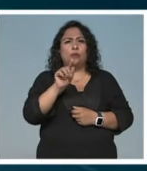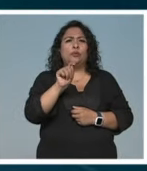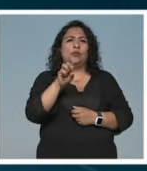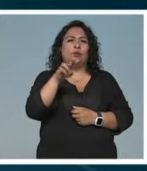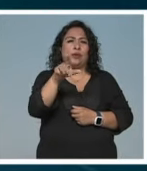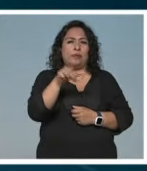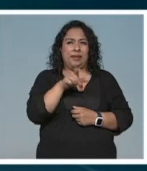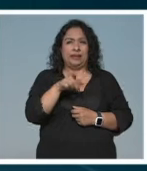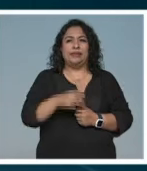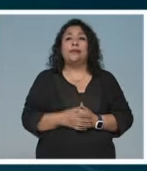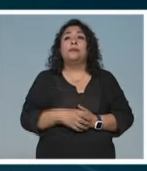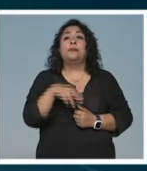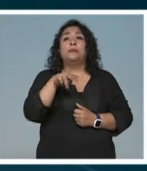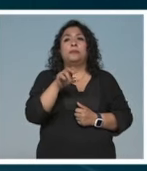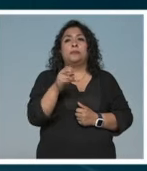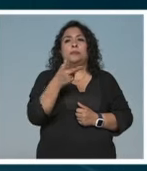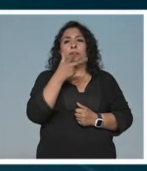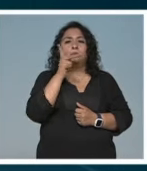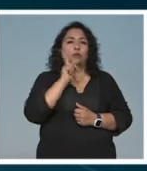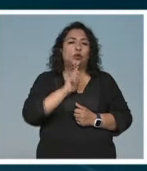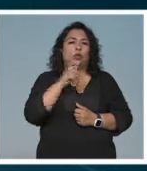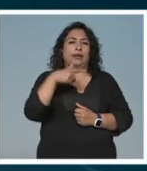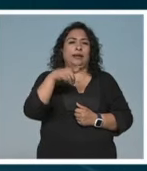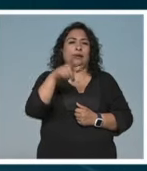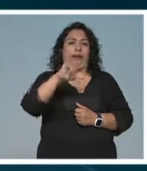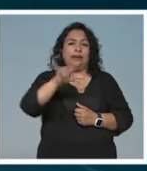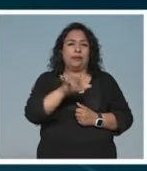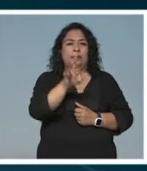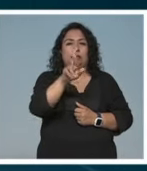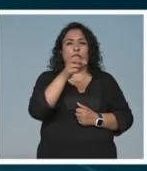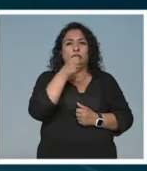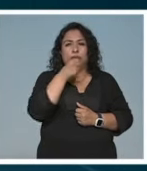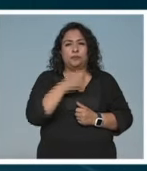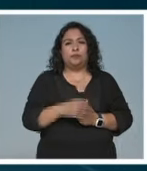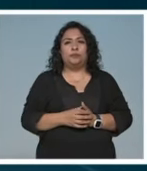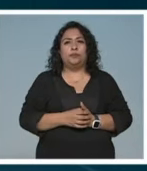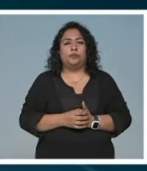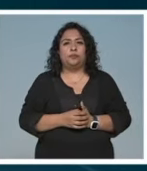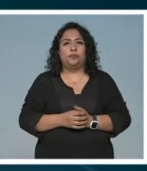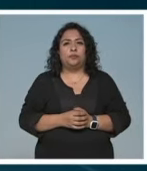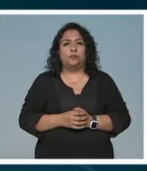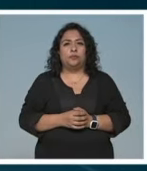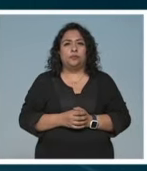memoricamexico.gob.mx. Para Noticias 22, Jimena Rodríguez.